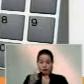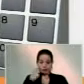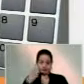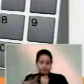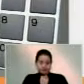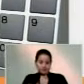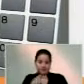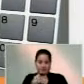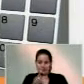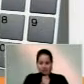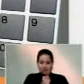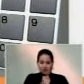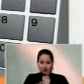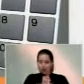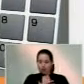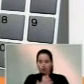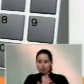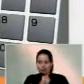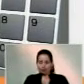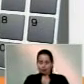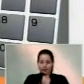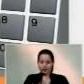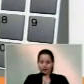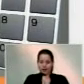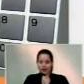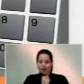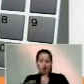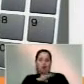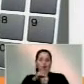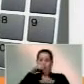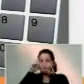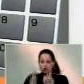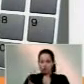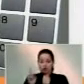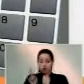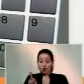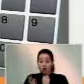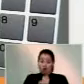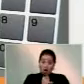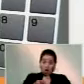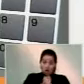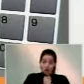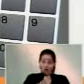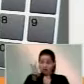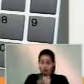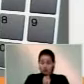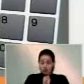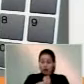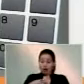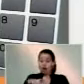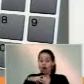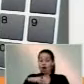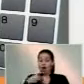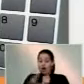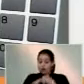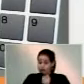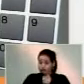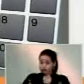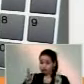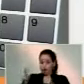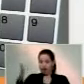secretario les dijo que eso no depende de ellos ni de él, sino depende del gobierno venezolano, pero les indicó que ellos